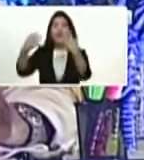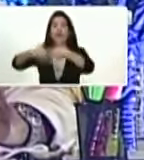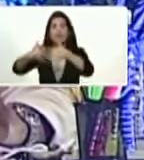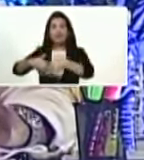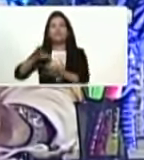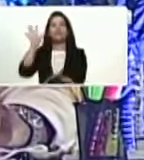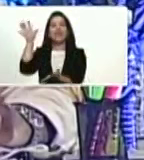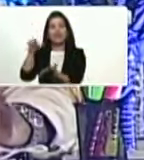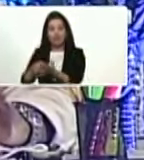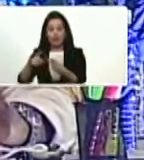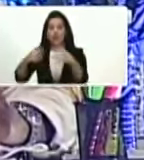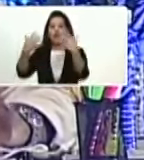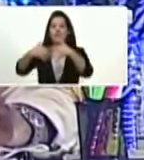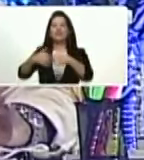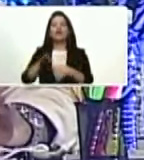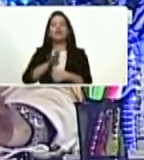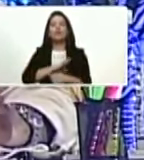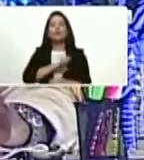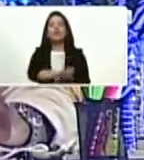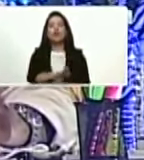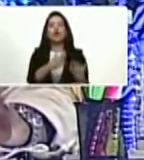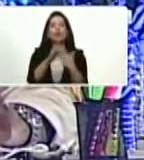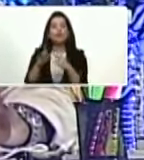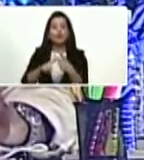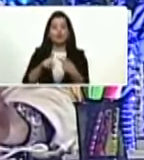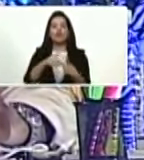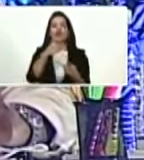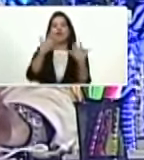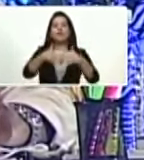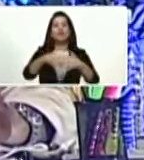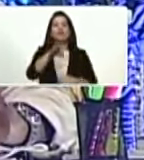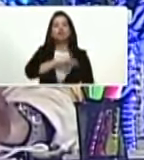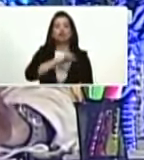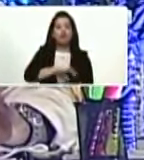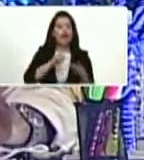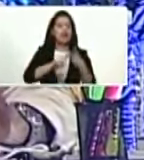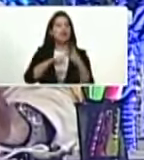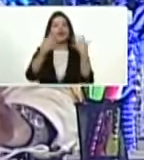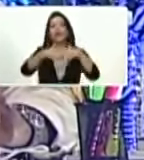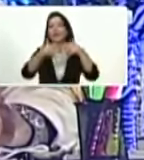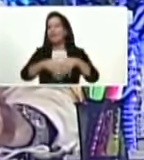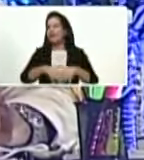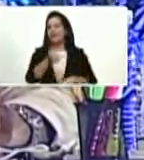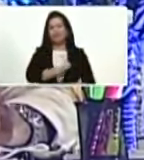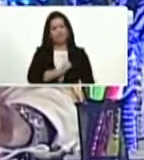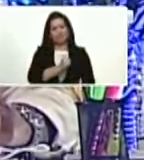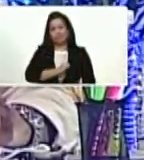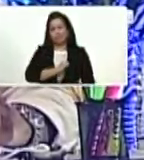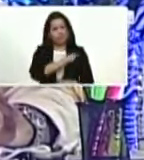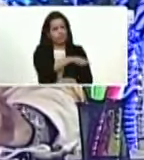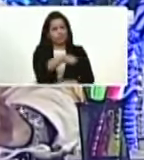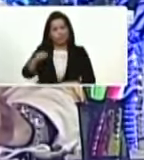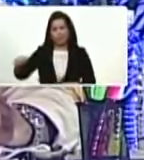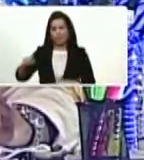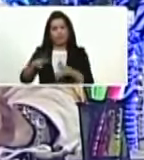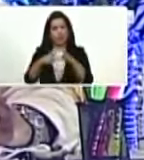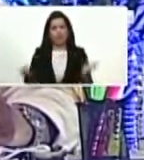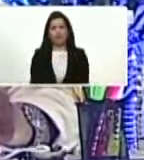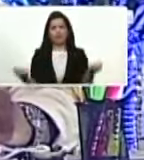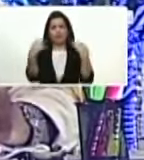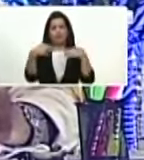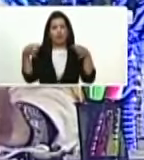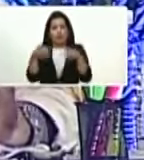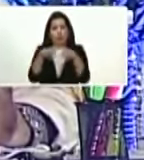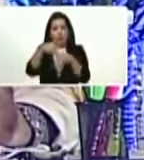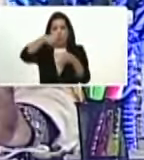socialistas, comunales, sociales y de diversas características que la revolución bolivariana ha recuperado, ha